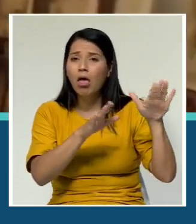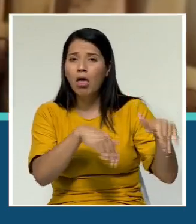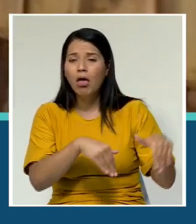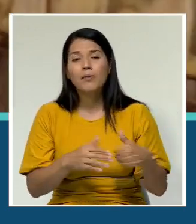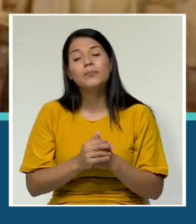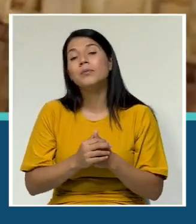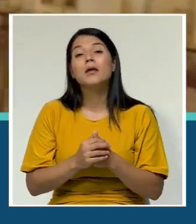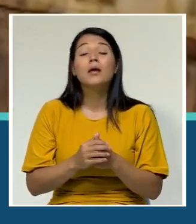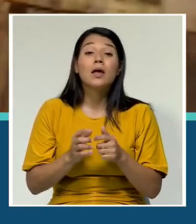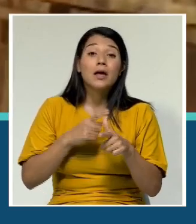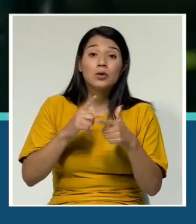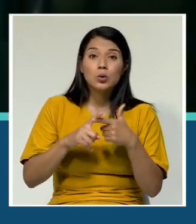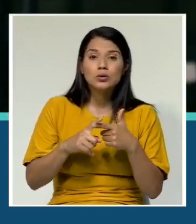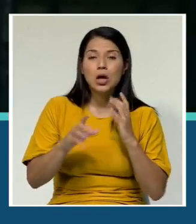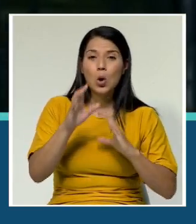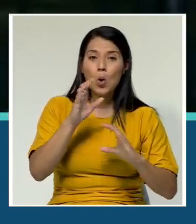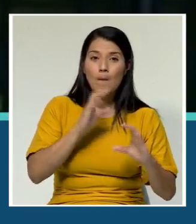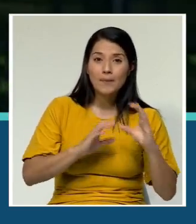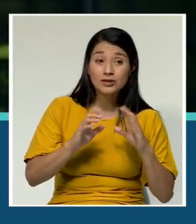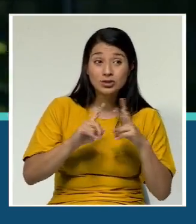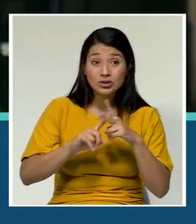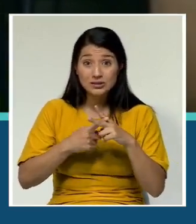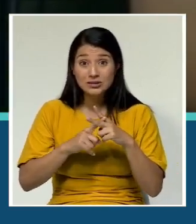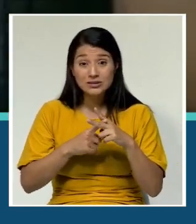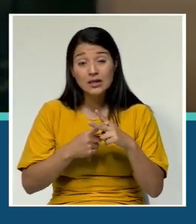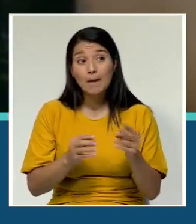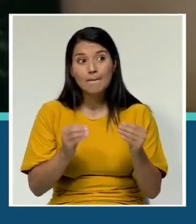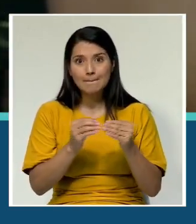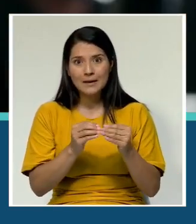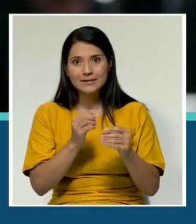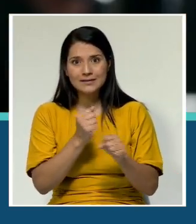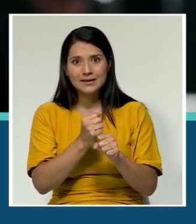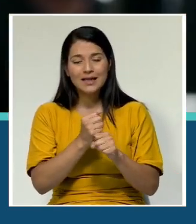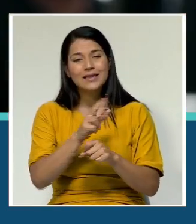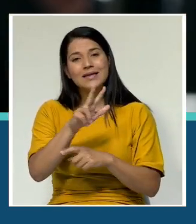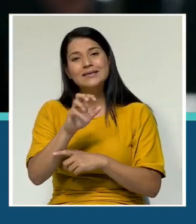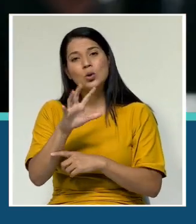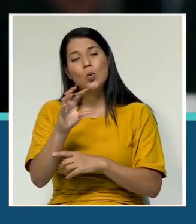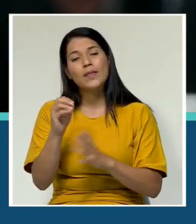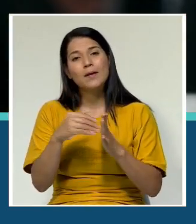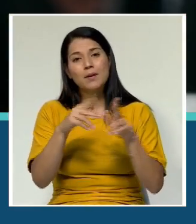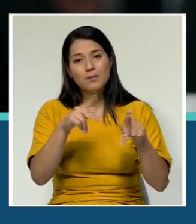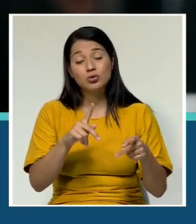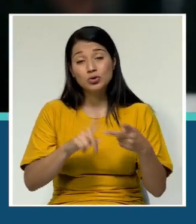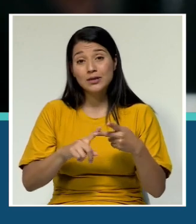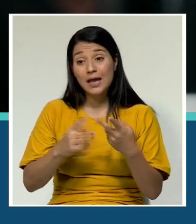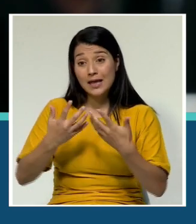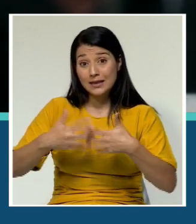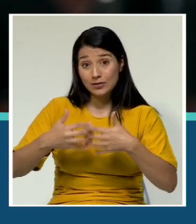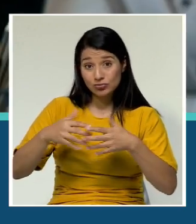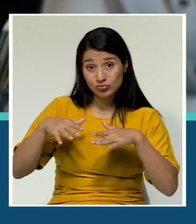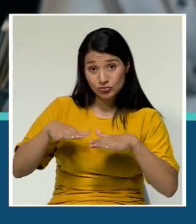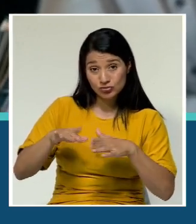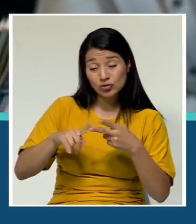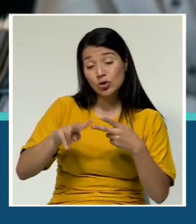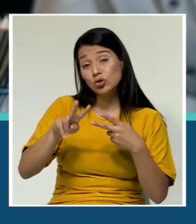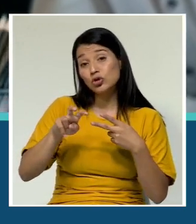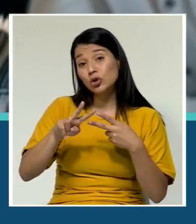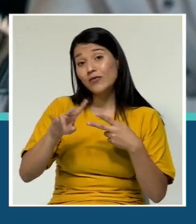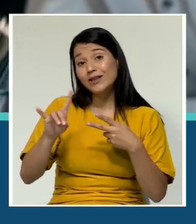la economía informal. Por otra parte, las ramas de actividad con mayor población ocupada es comercio y reparación,